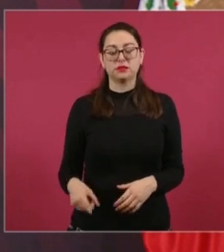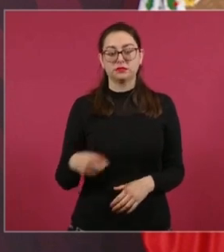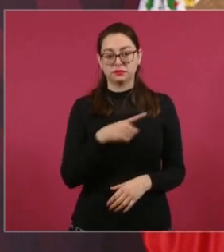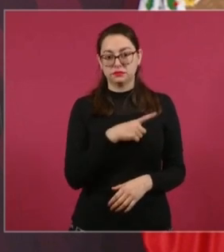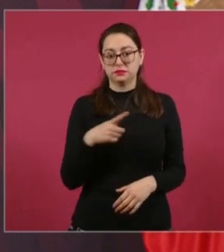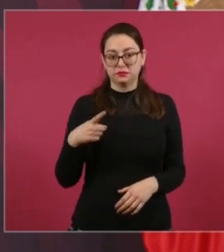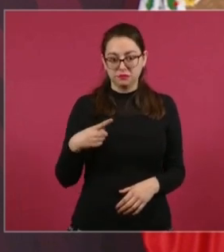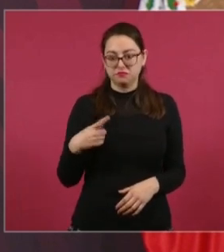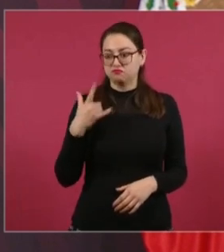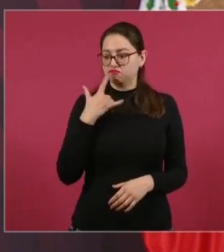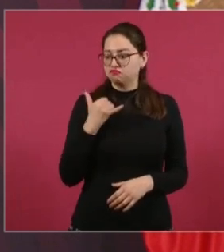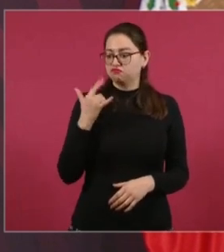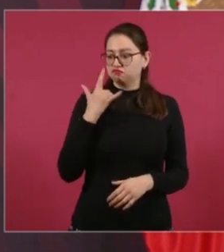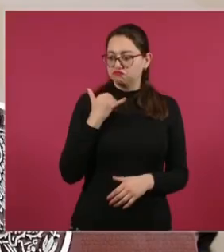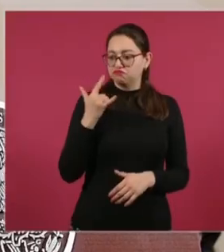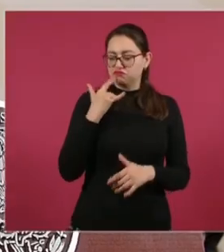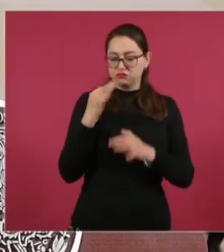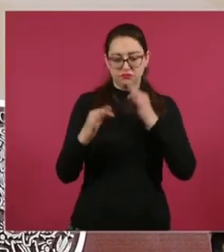labor.